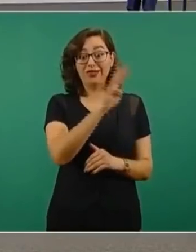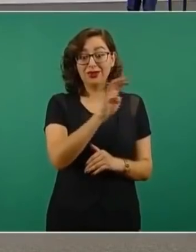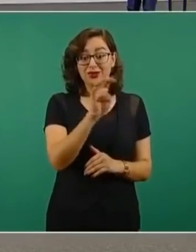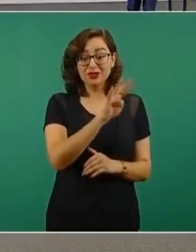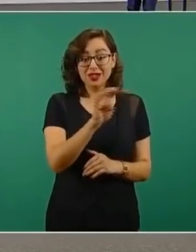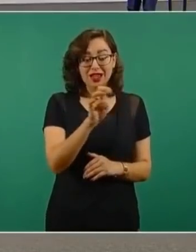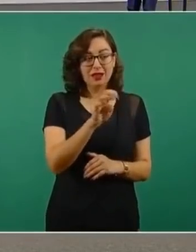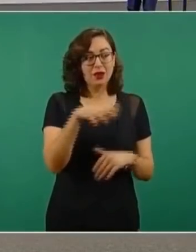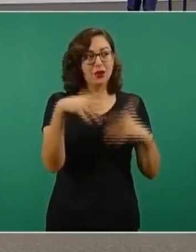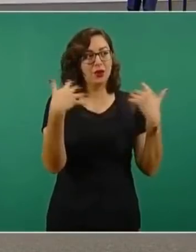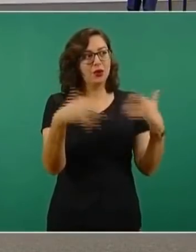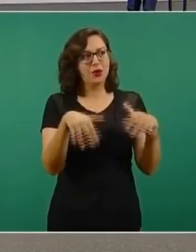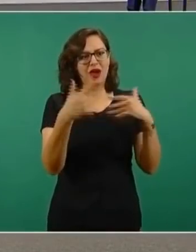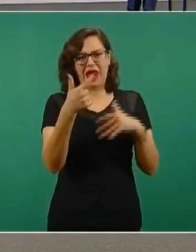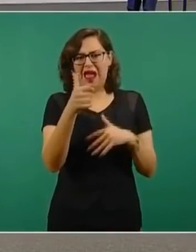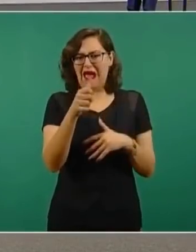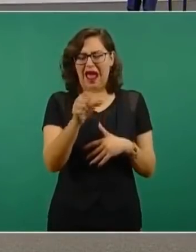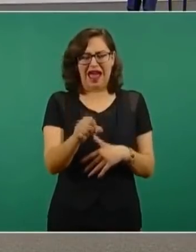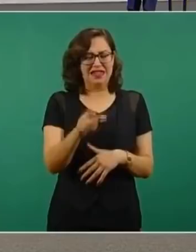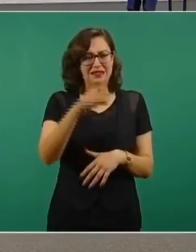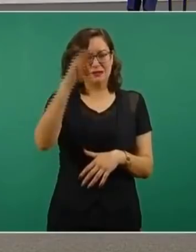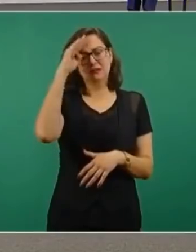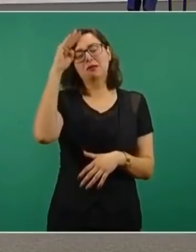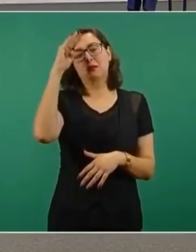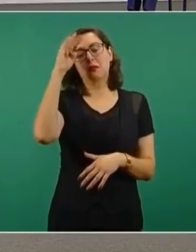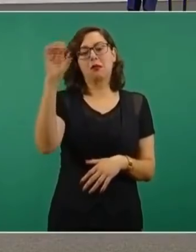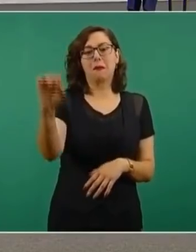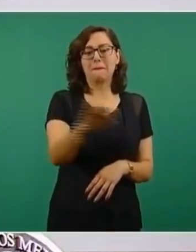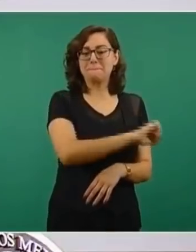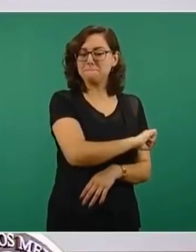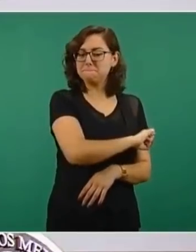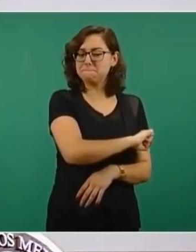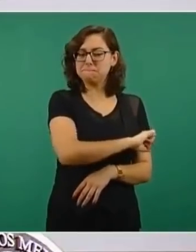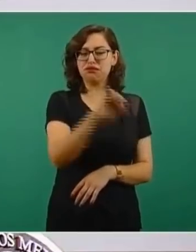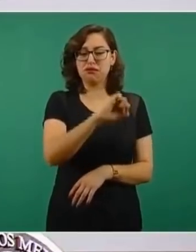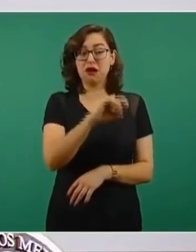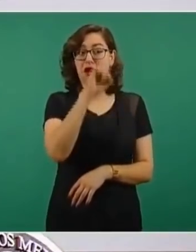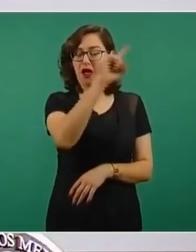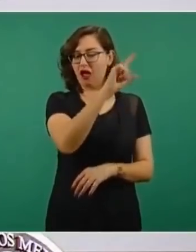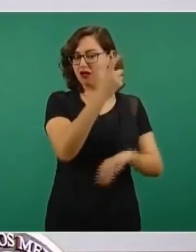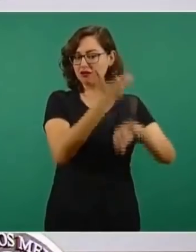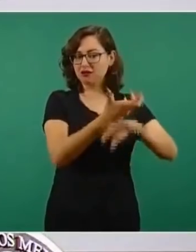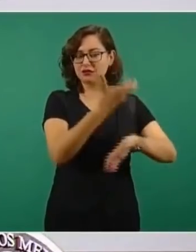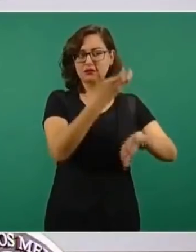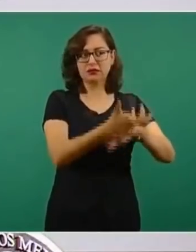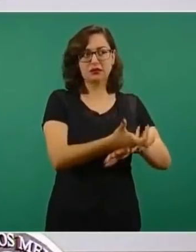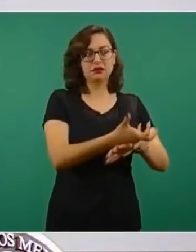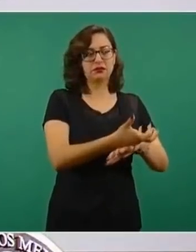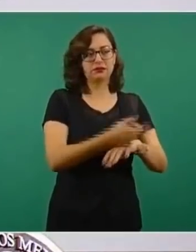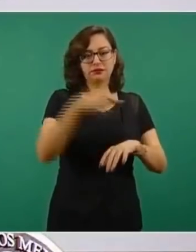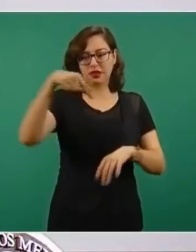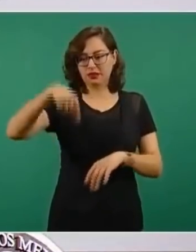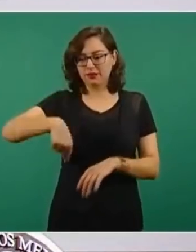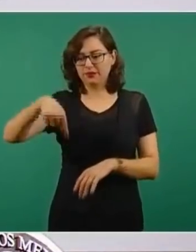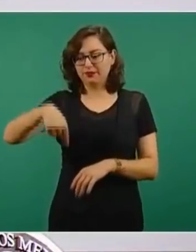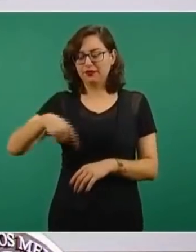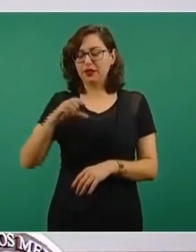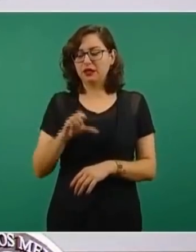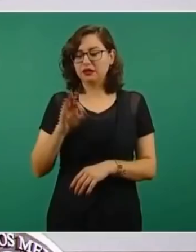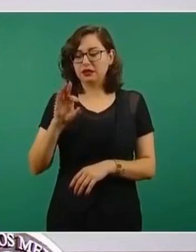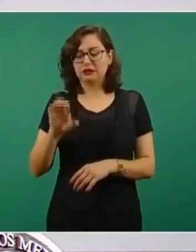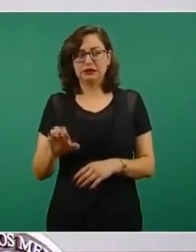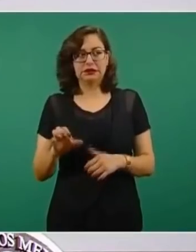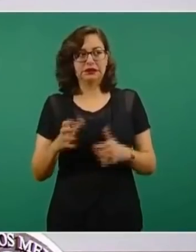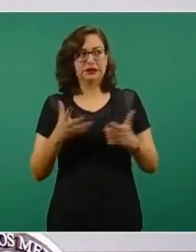aquí una exposición fuerte de sobrecosto que le originó a la CFE cerca de 50,000 millones de